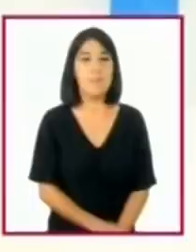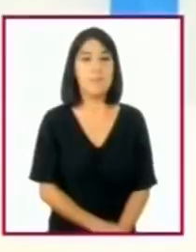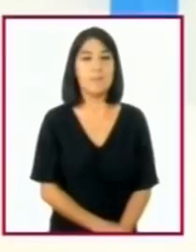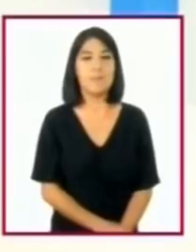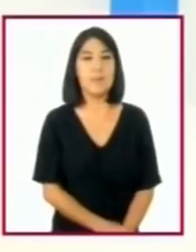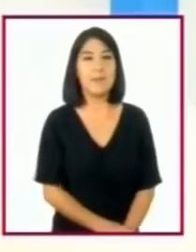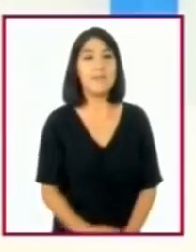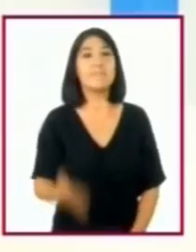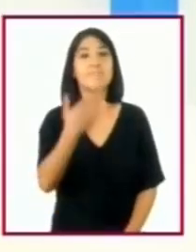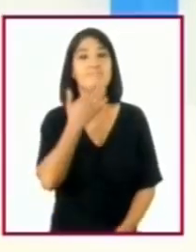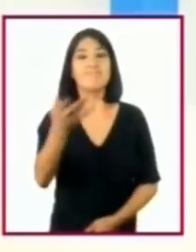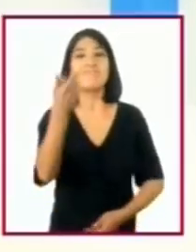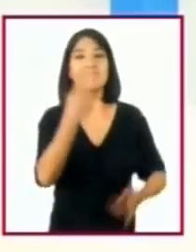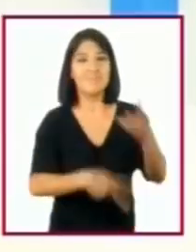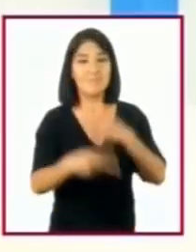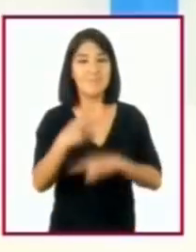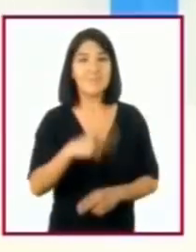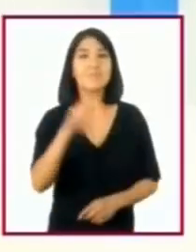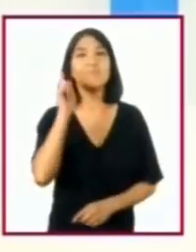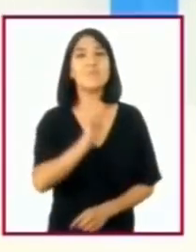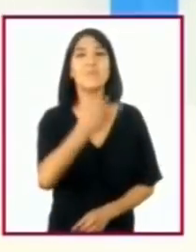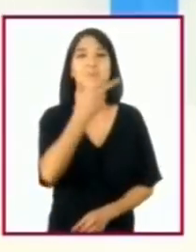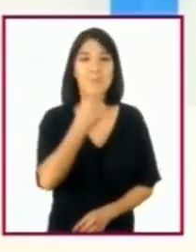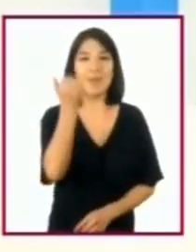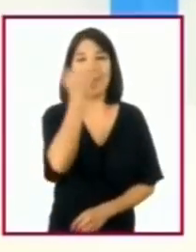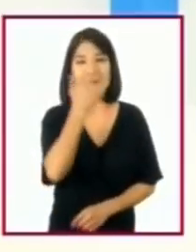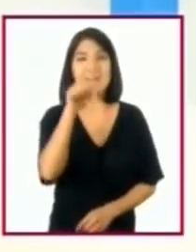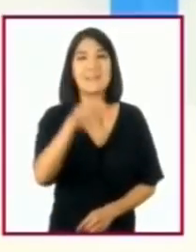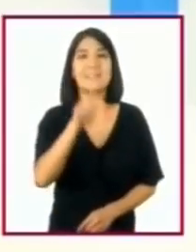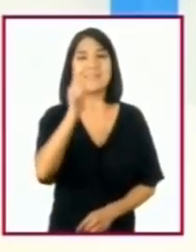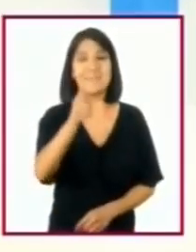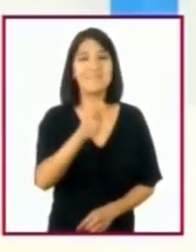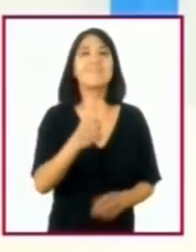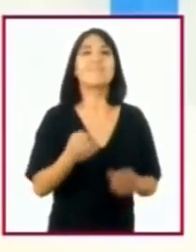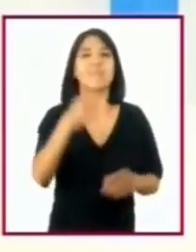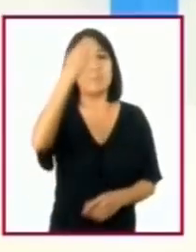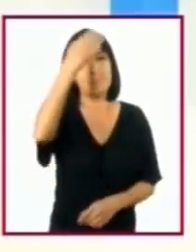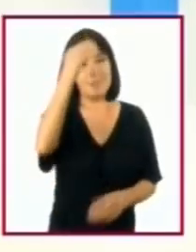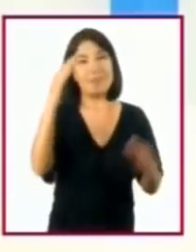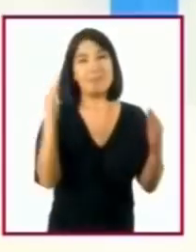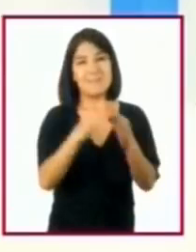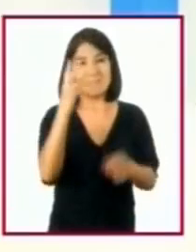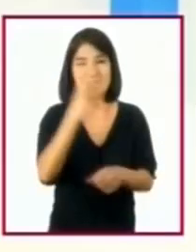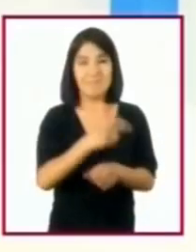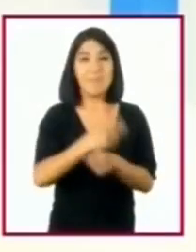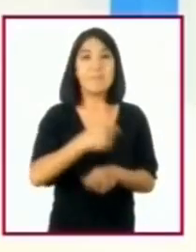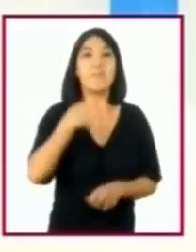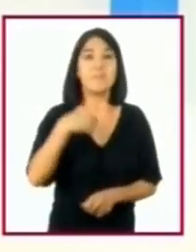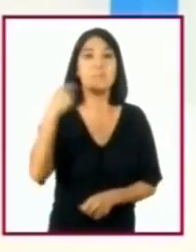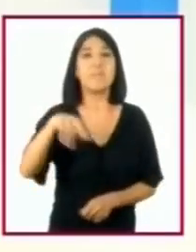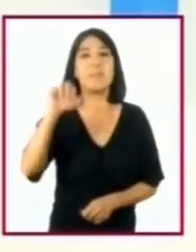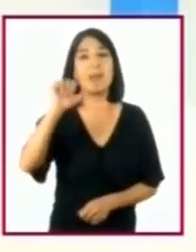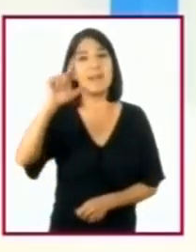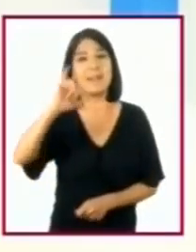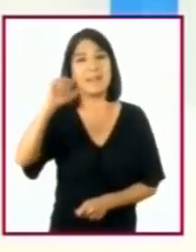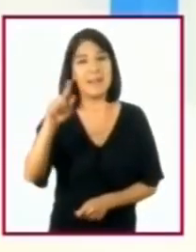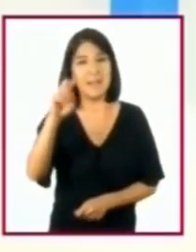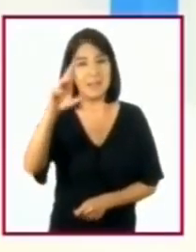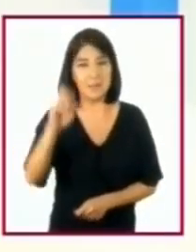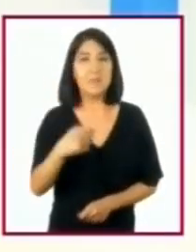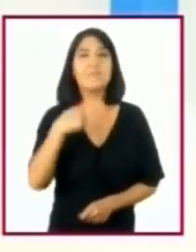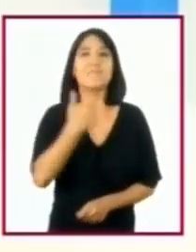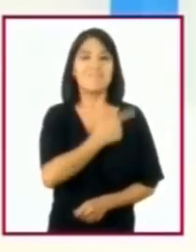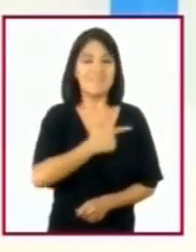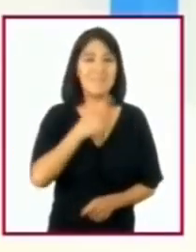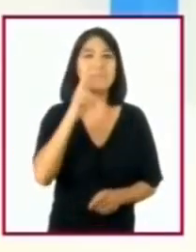Sean bienvenidas y bienvenidos una vez más a la estrategia Aprende en Casa 2. Soy Alejandro Sevilla y es un gusto coincidir